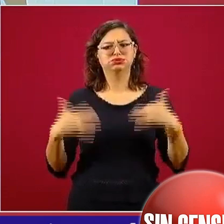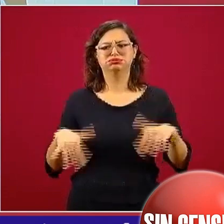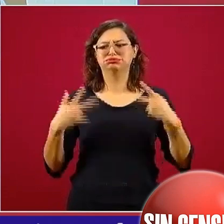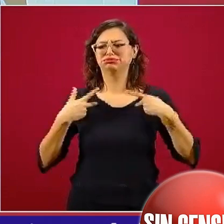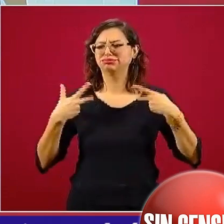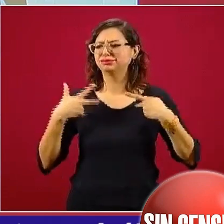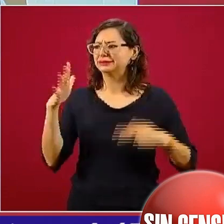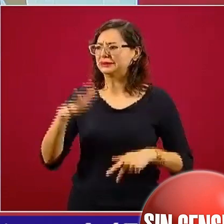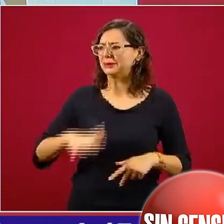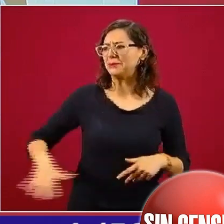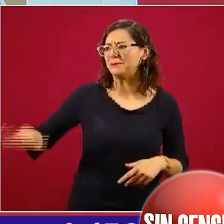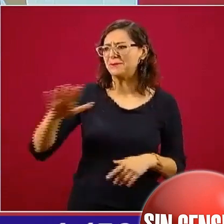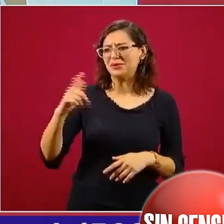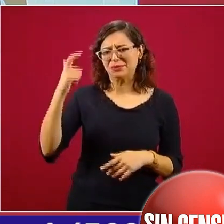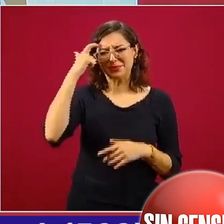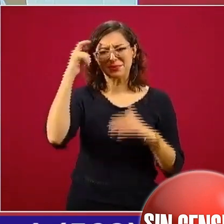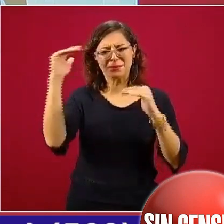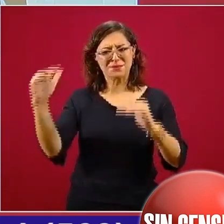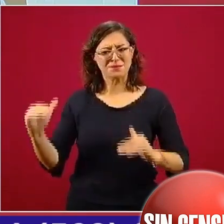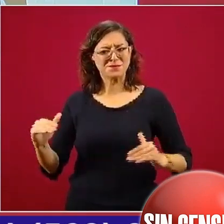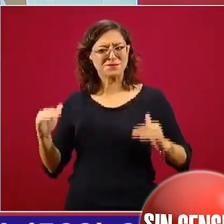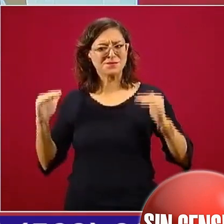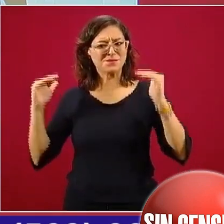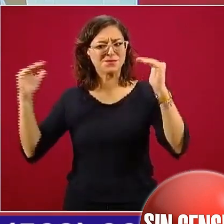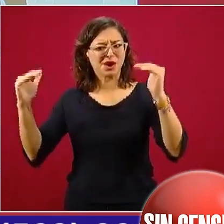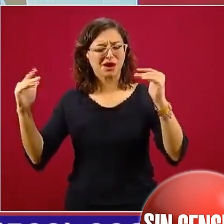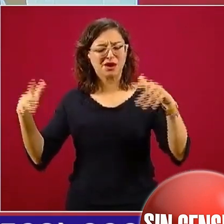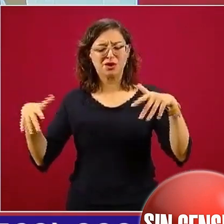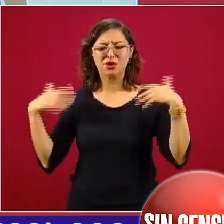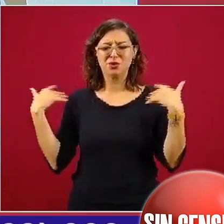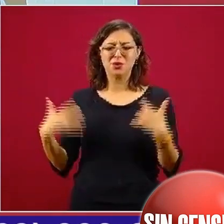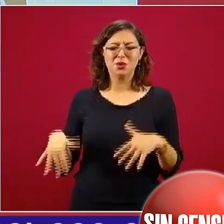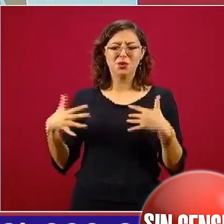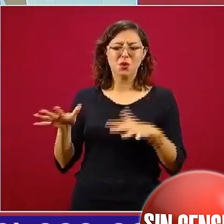conciencia ciudadana que se ha adquirido en México.